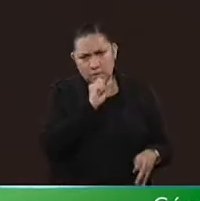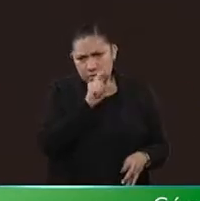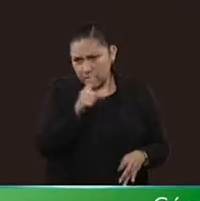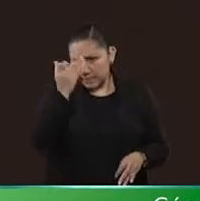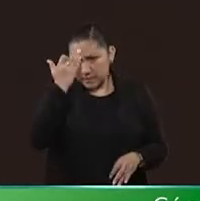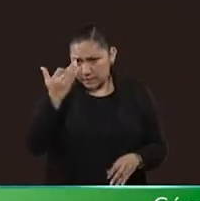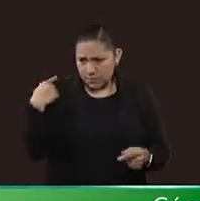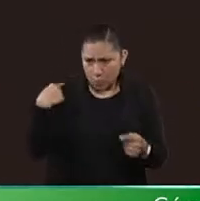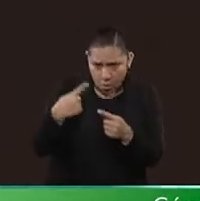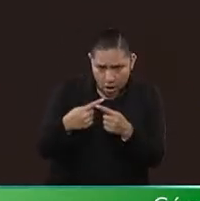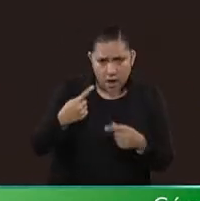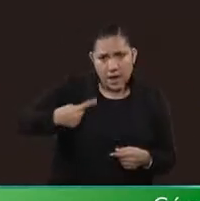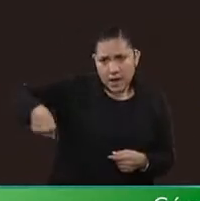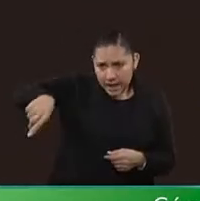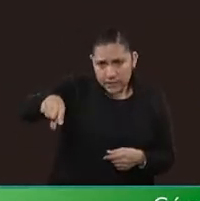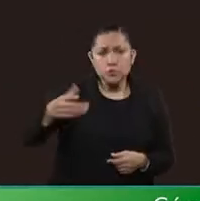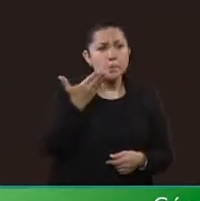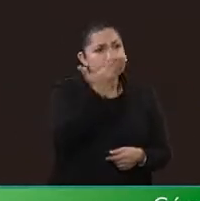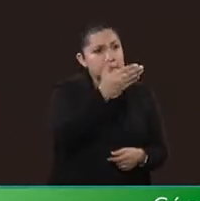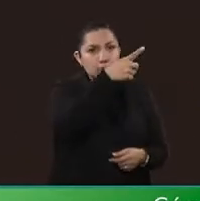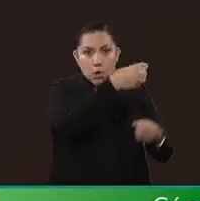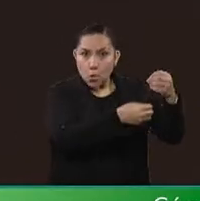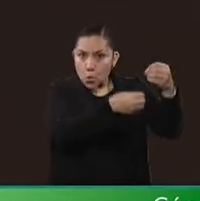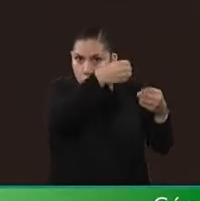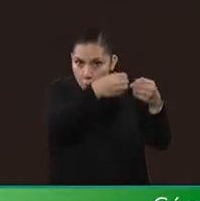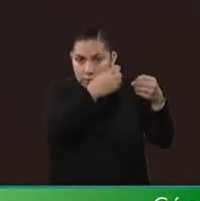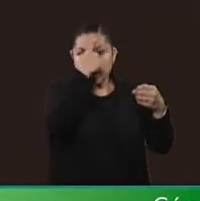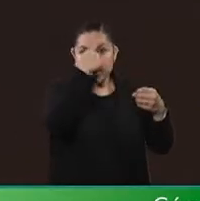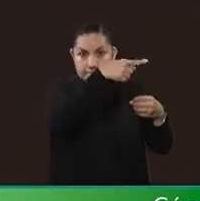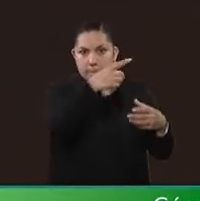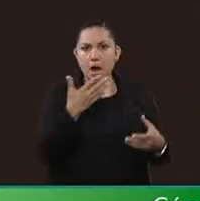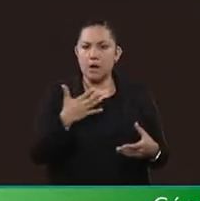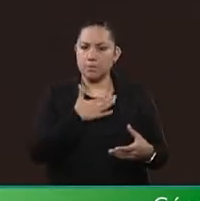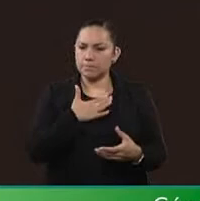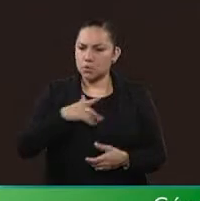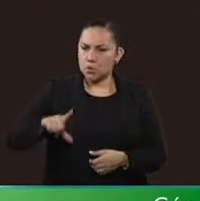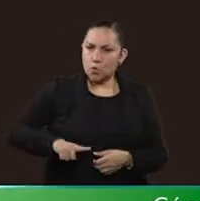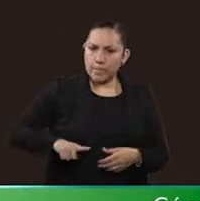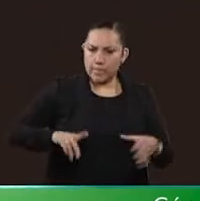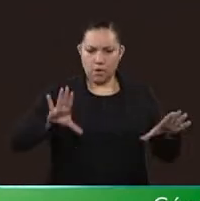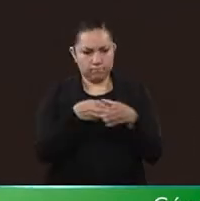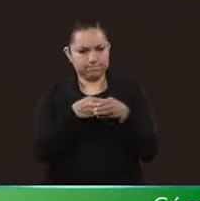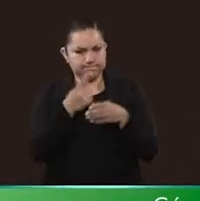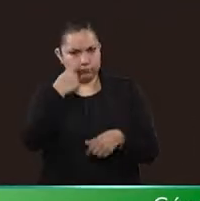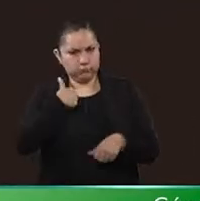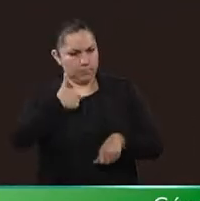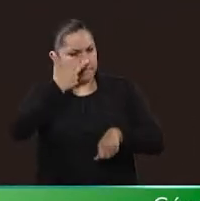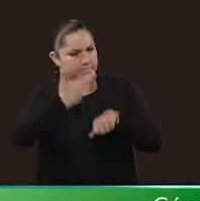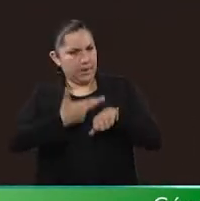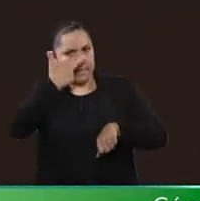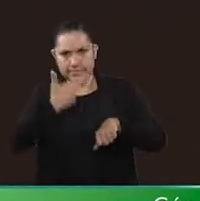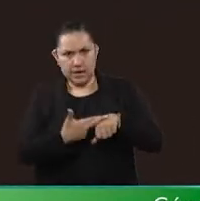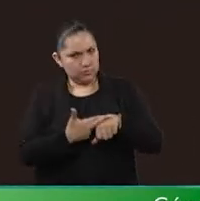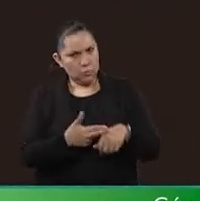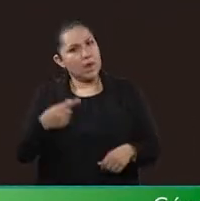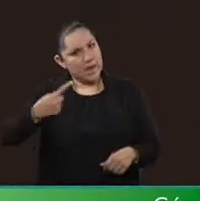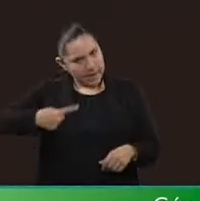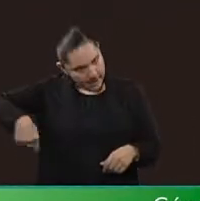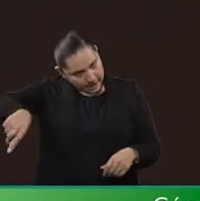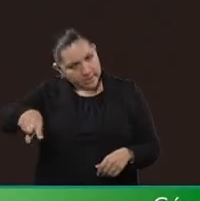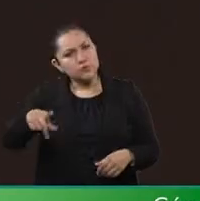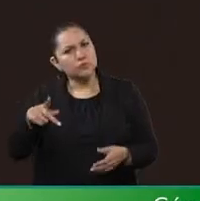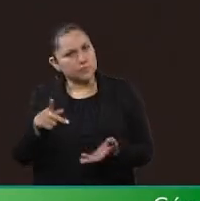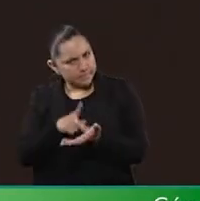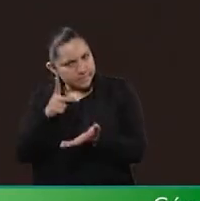central. Ante la Corte, las fuerzas políticas y minorías parlamentarias han reclamado los excesos